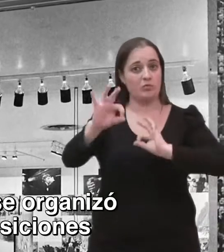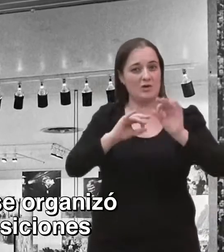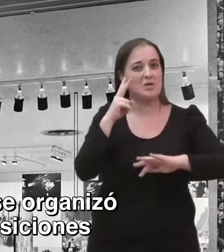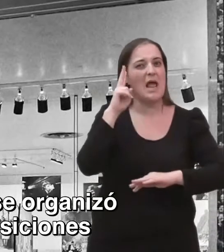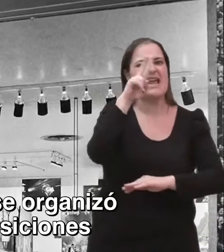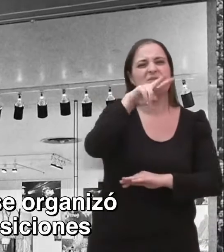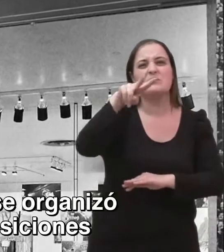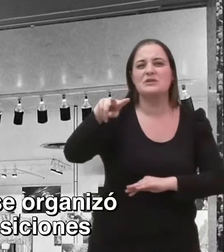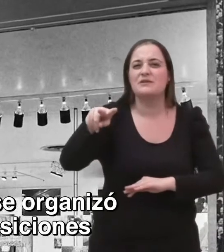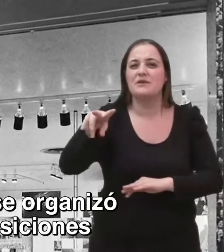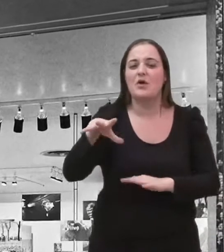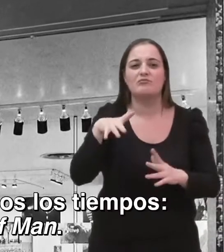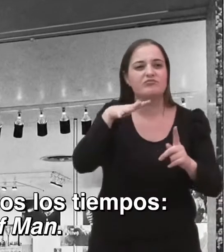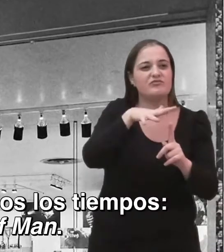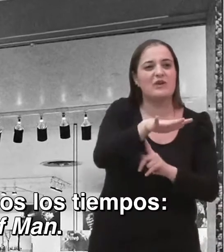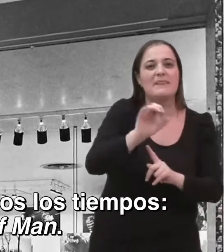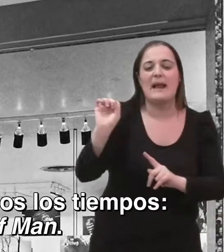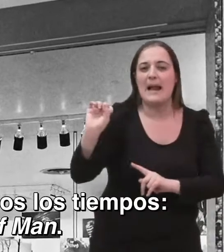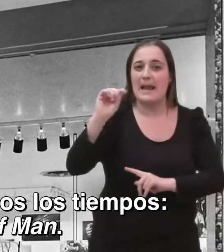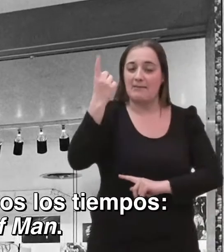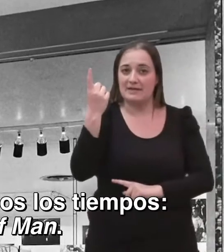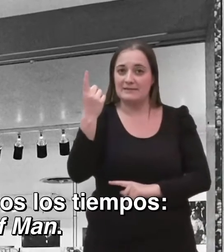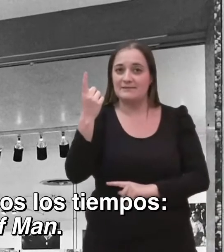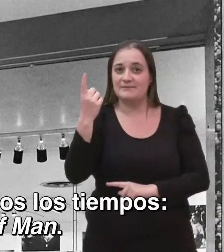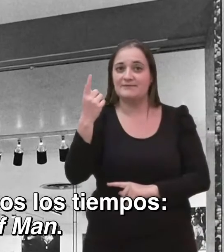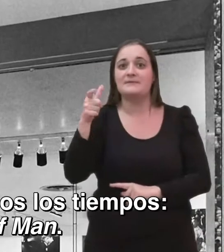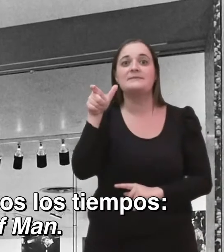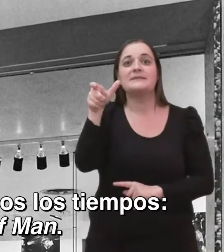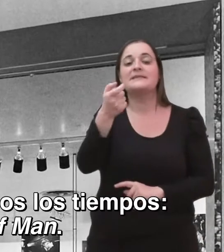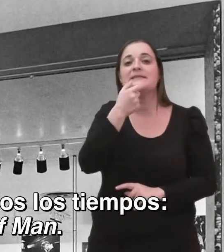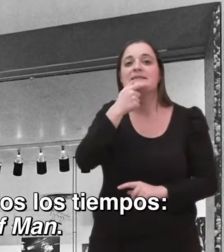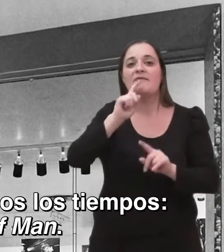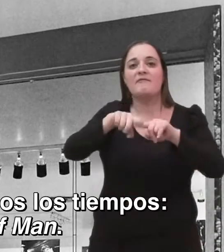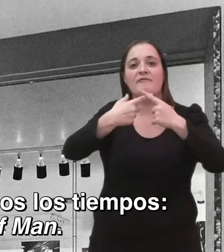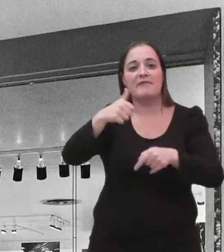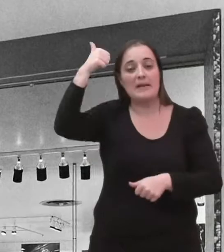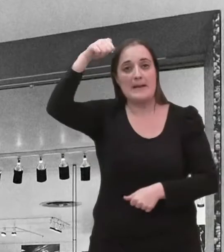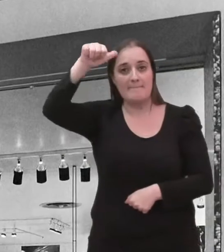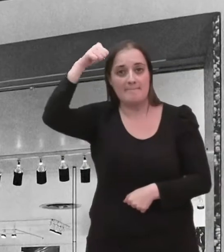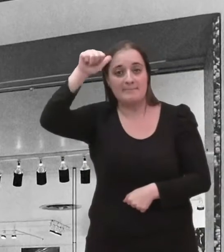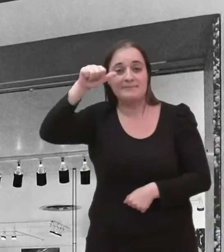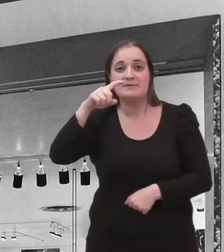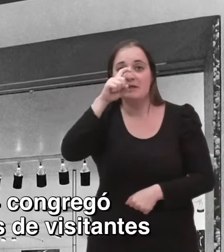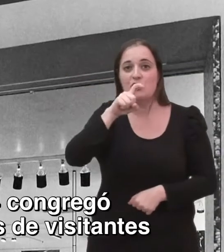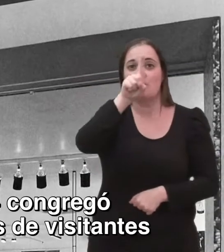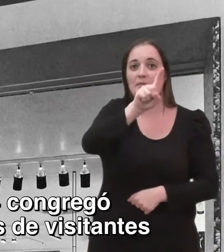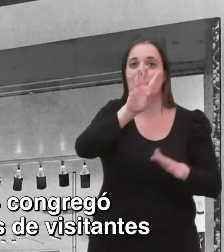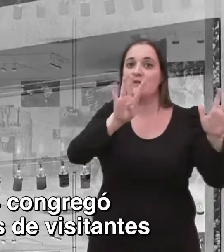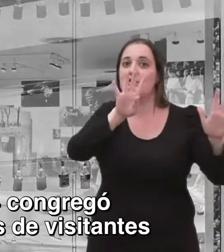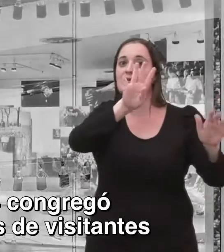organizó una de las exposiciones más influyentes de todos los tiempos, The Family of Man. Entre